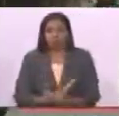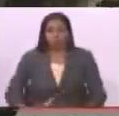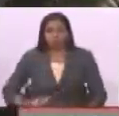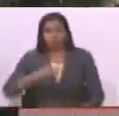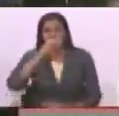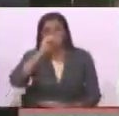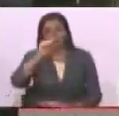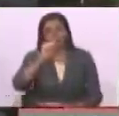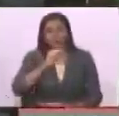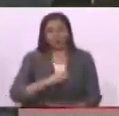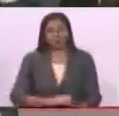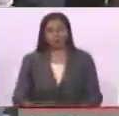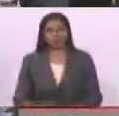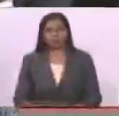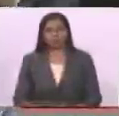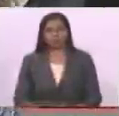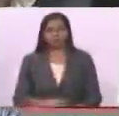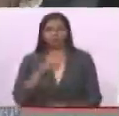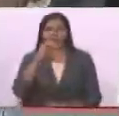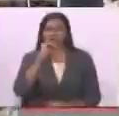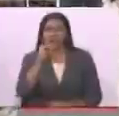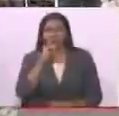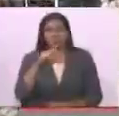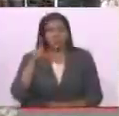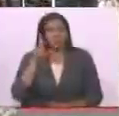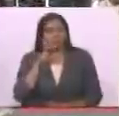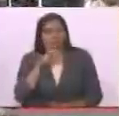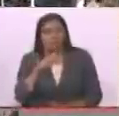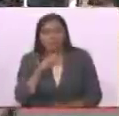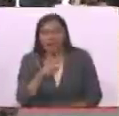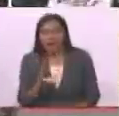Maduro. Te están informando mal.